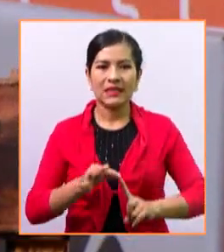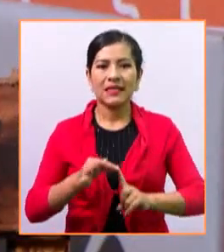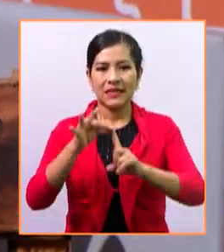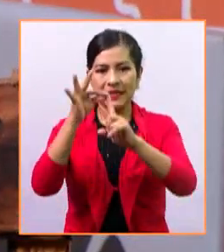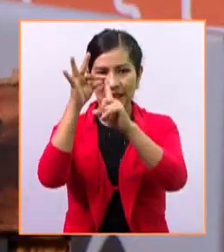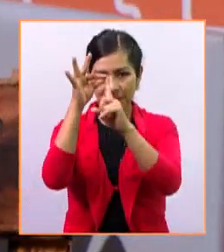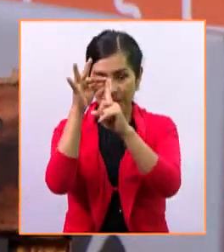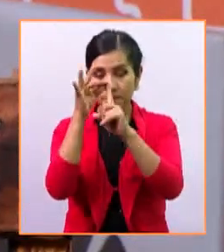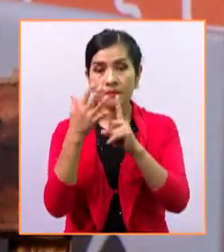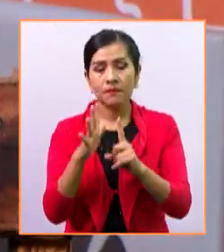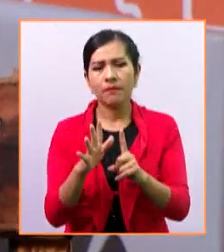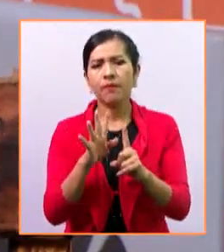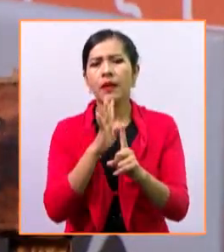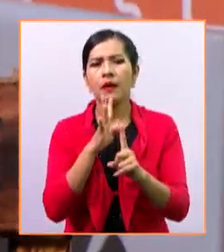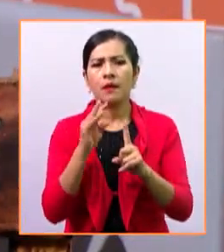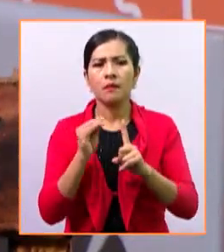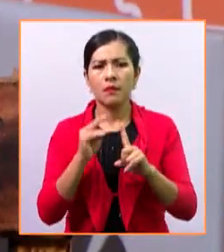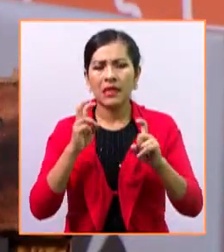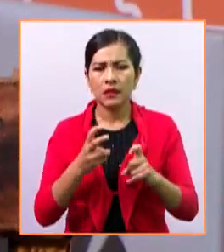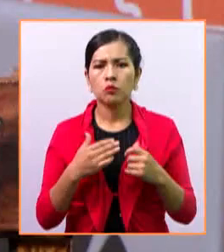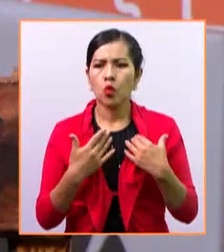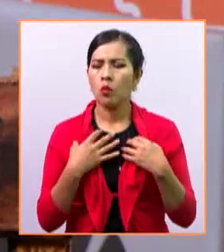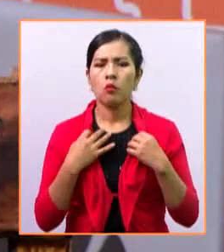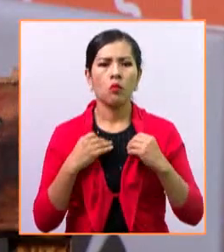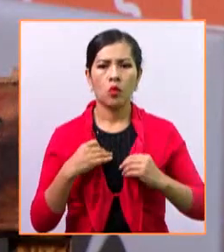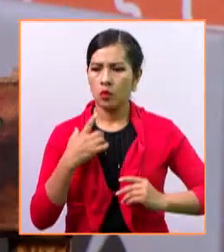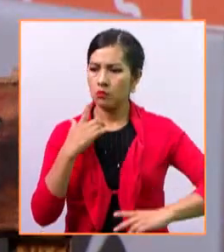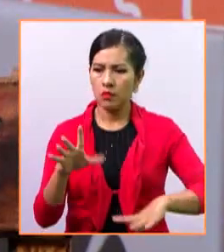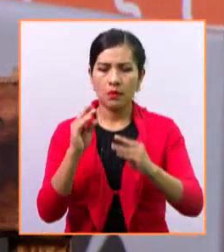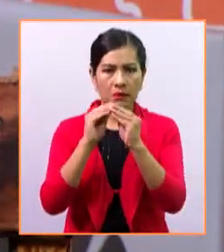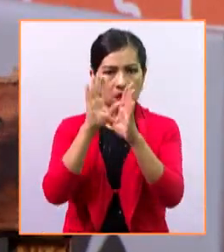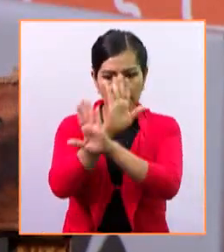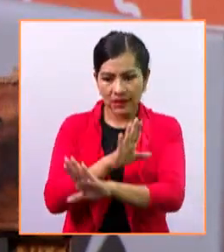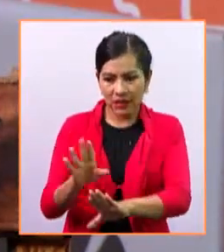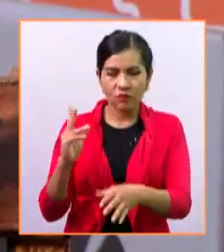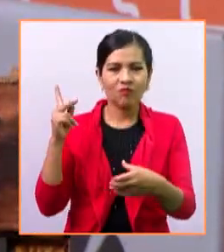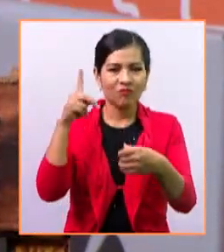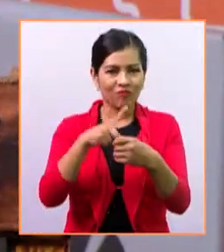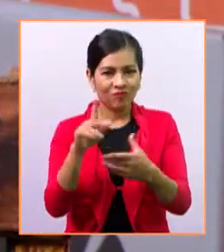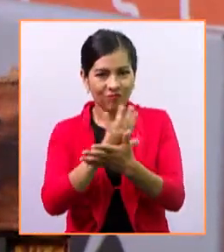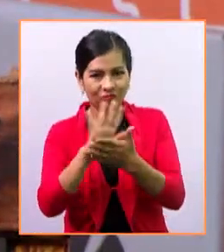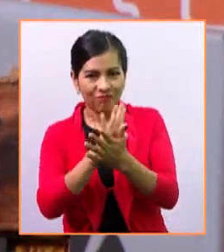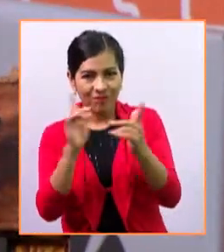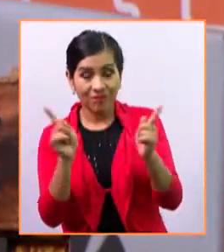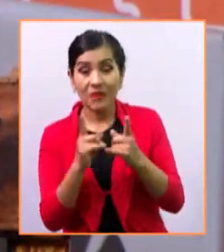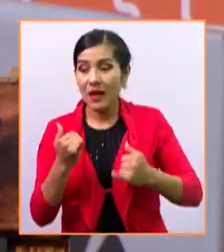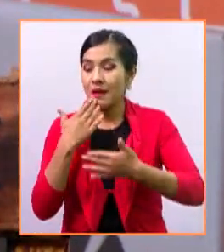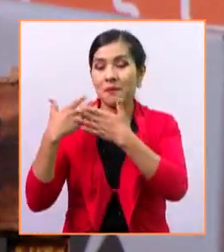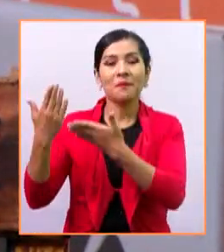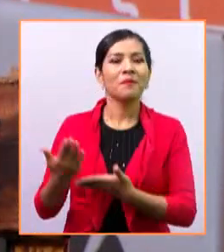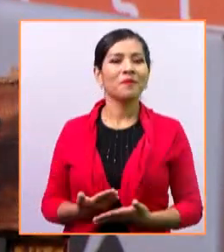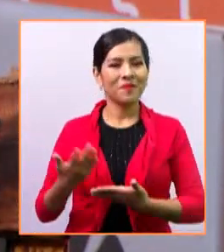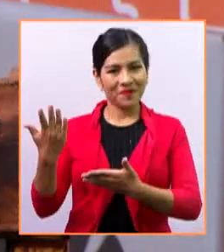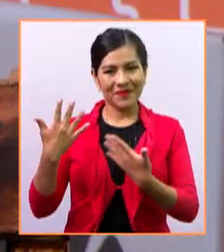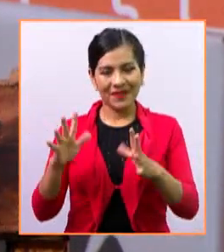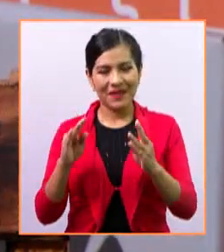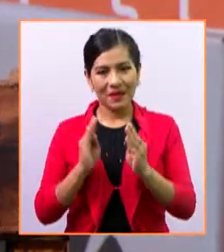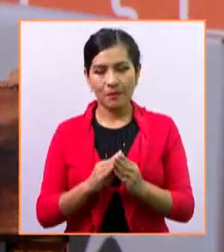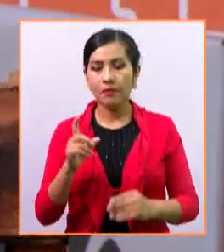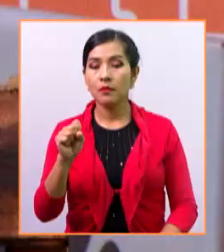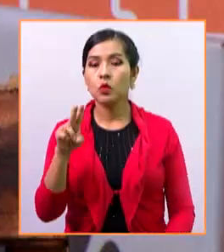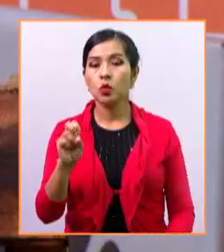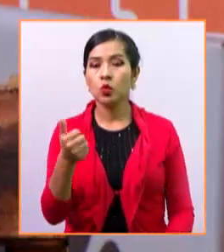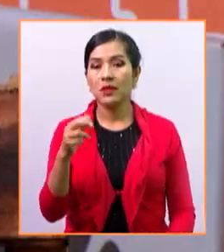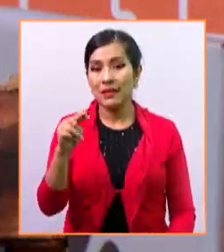corto protagonizado, inspirado también en los niños. Quiero dar la bienvenida a mis invitados. Estoy con